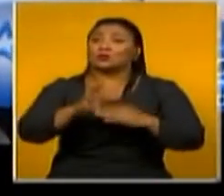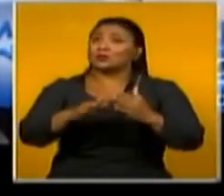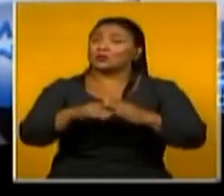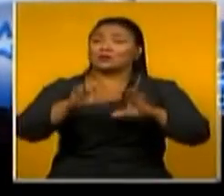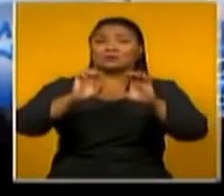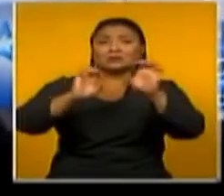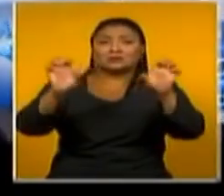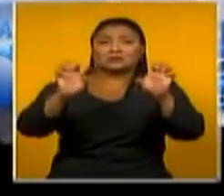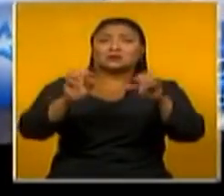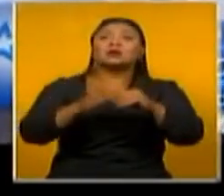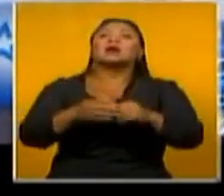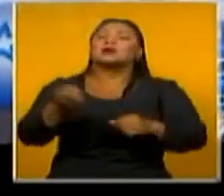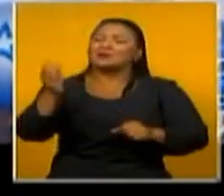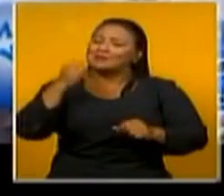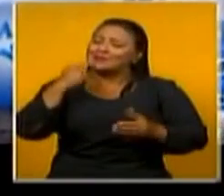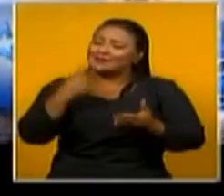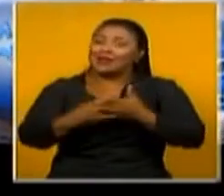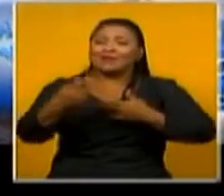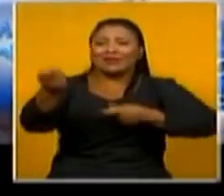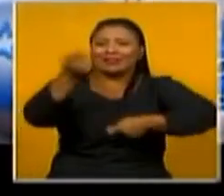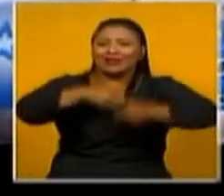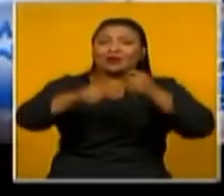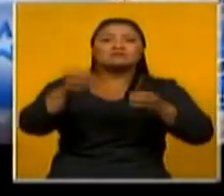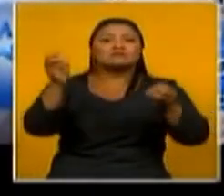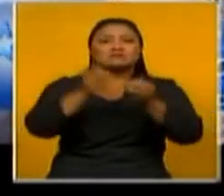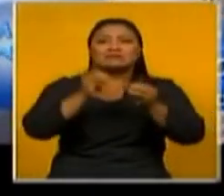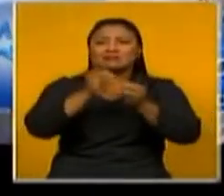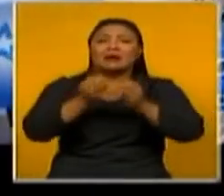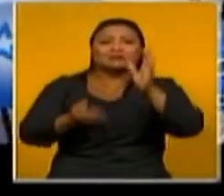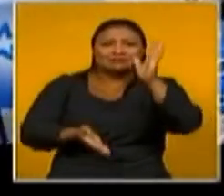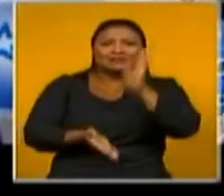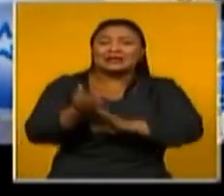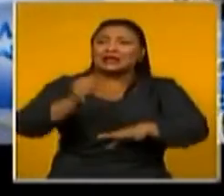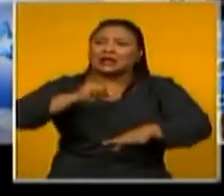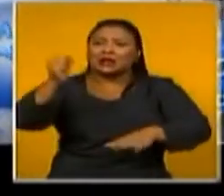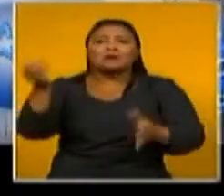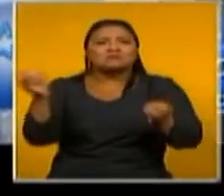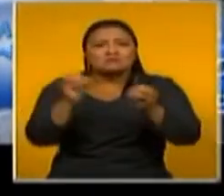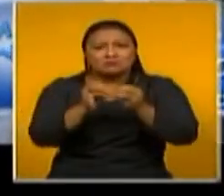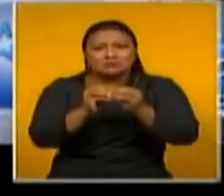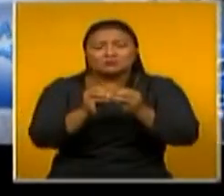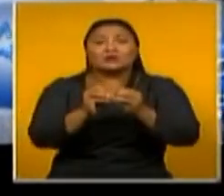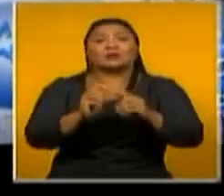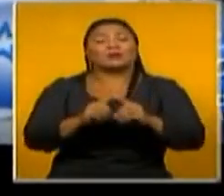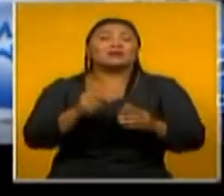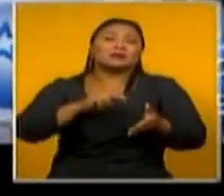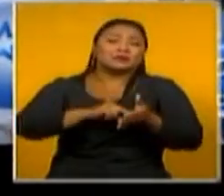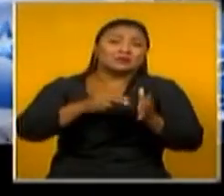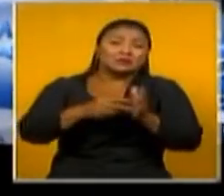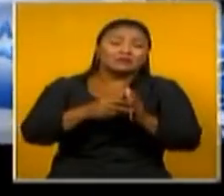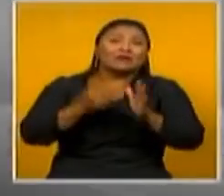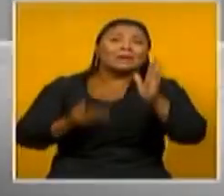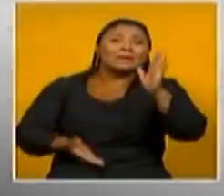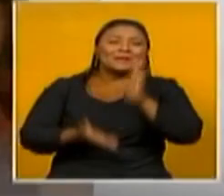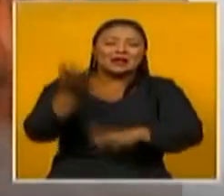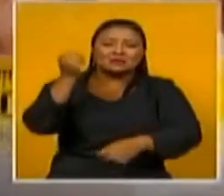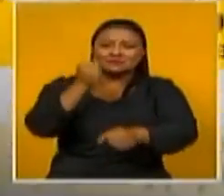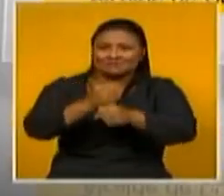empresas van a vender más, van a ganar más y eso significa más